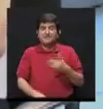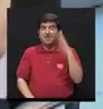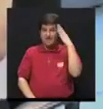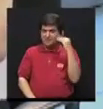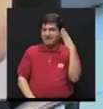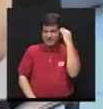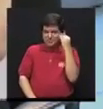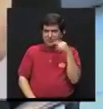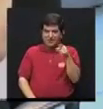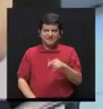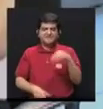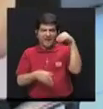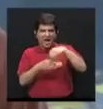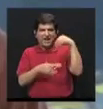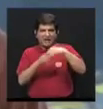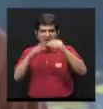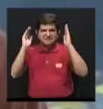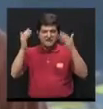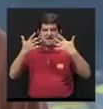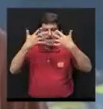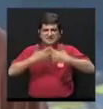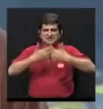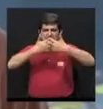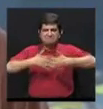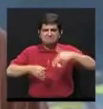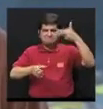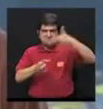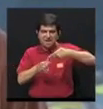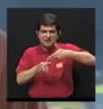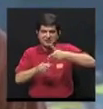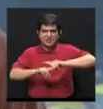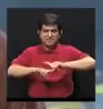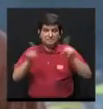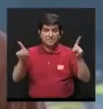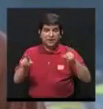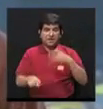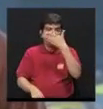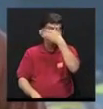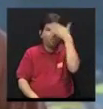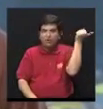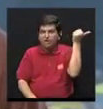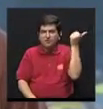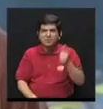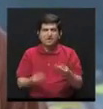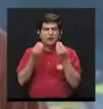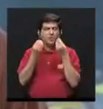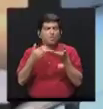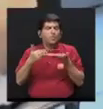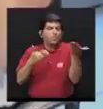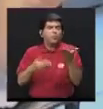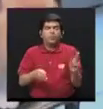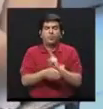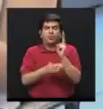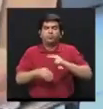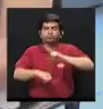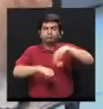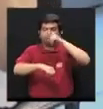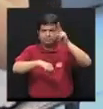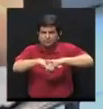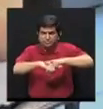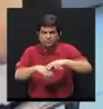la inversión de las grandes petroleras. Pero además, porque no nos olvidemos que muchas de las cosas del consumo común, los